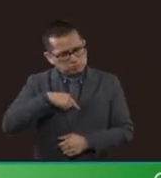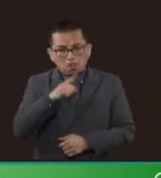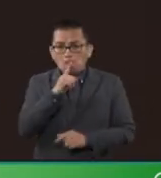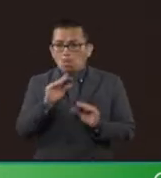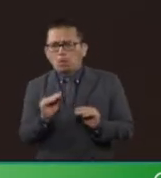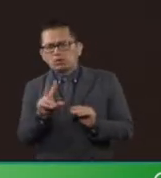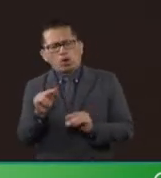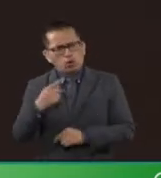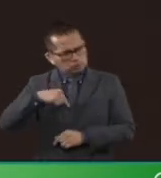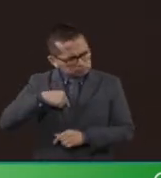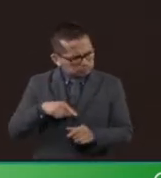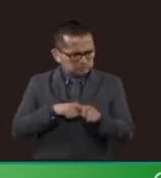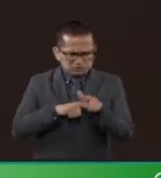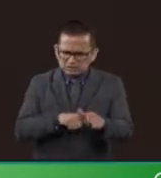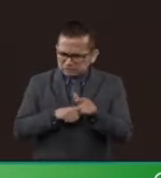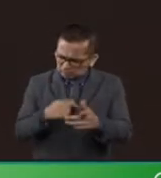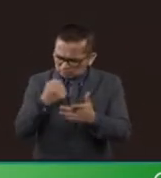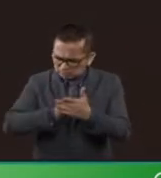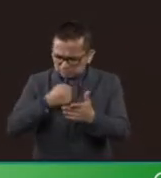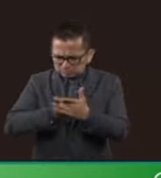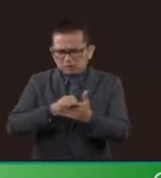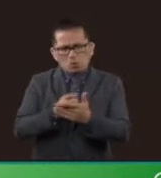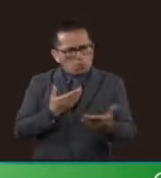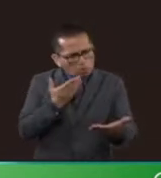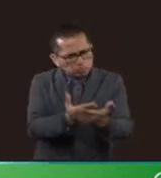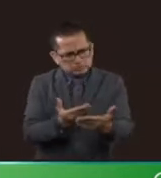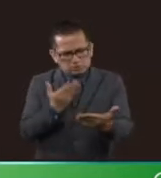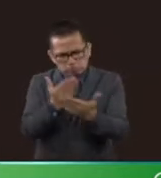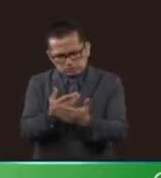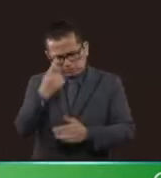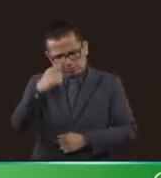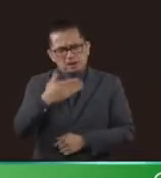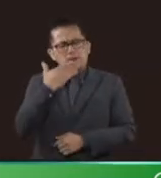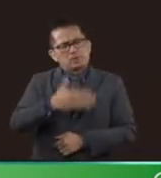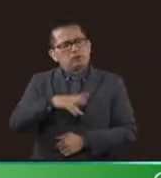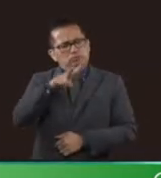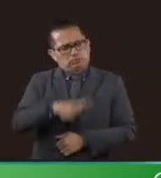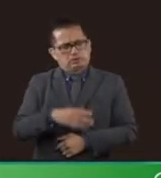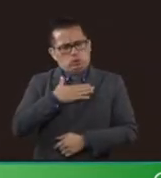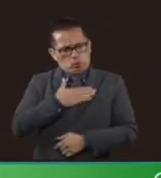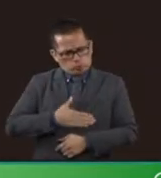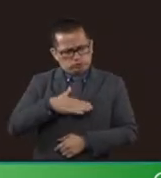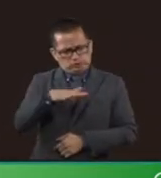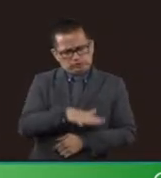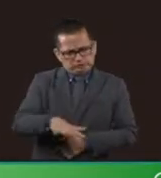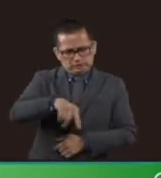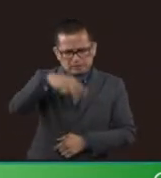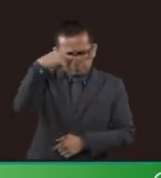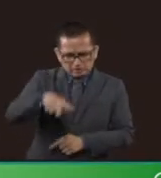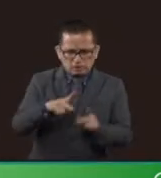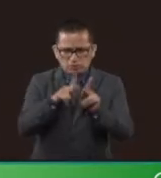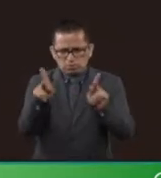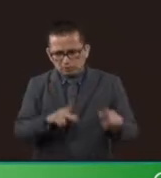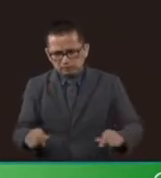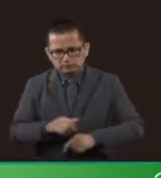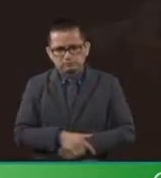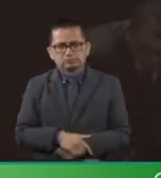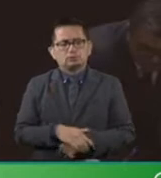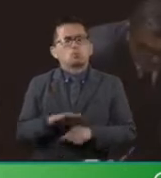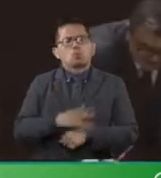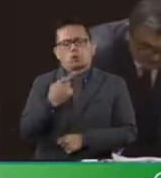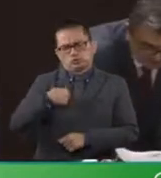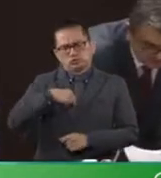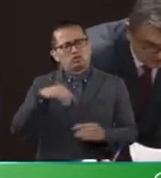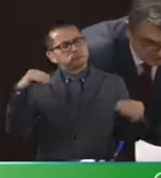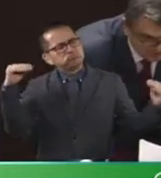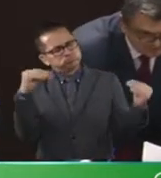impulsando propuestas para lo verdaderamente importante que haya justicia y paz para México por eso daremos el debate ya lo